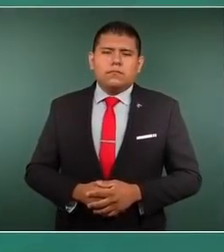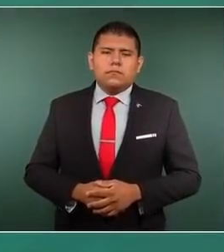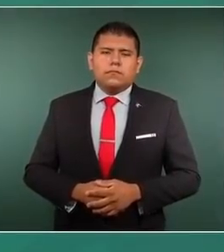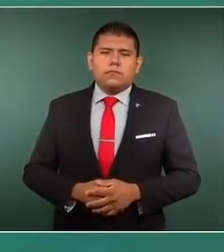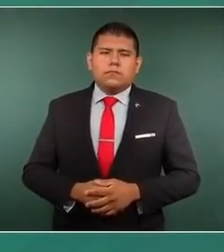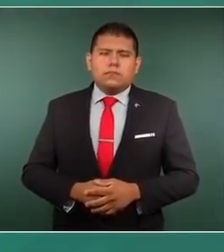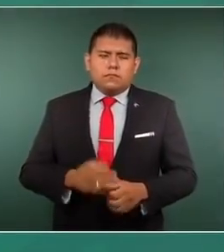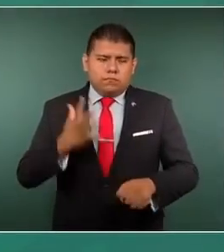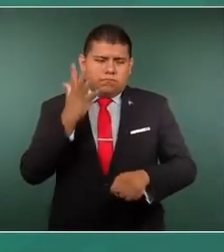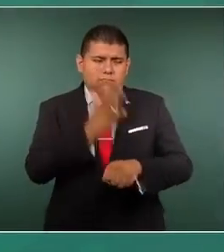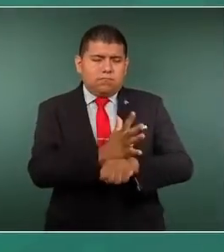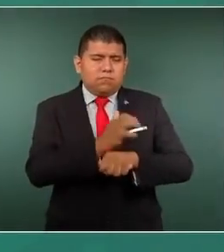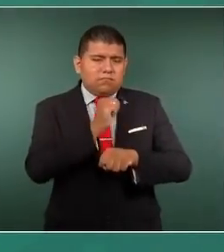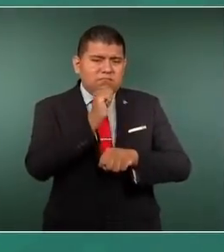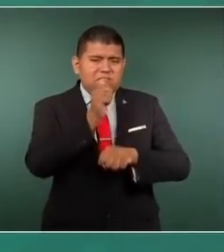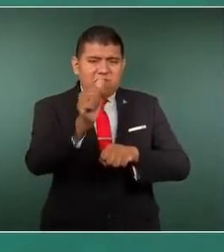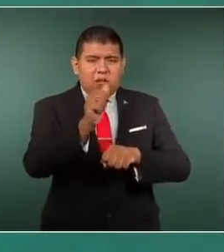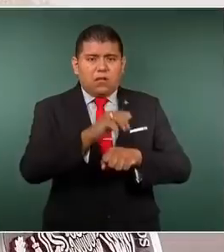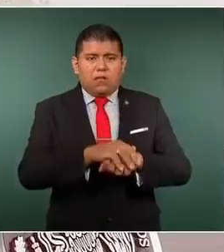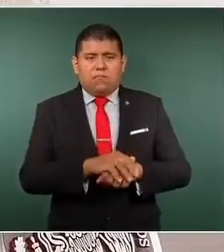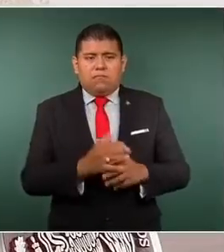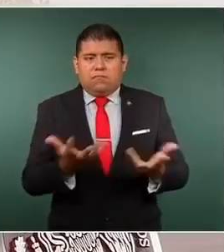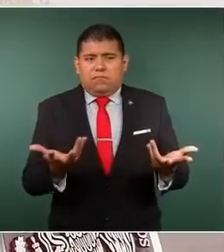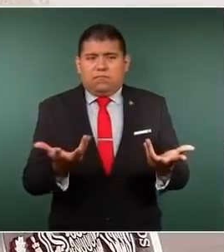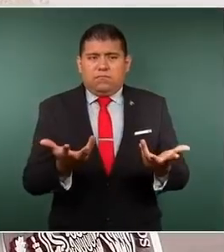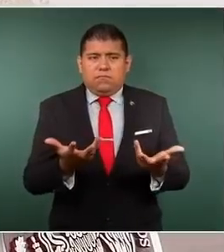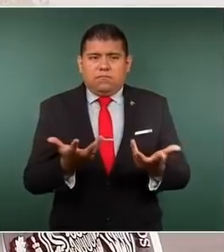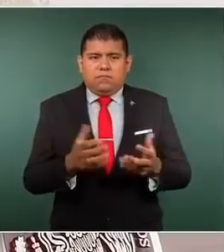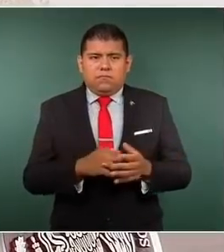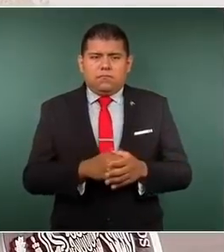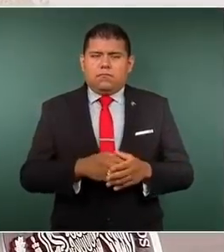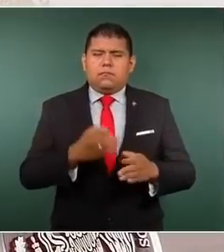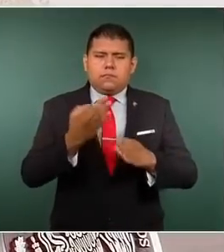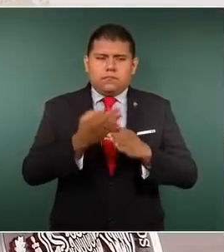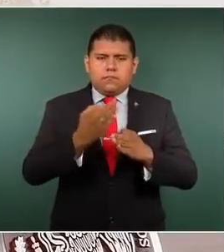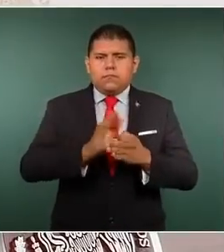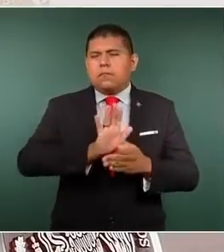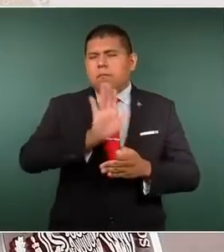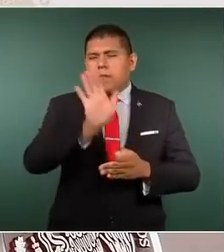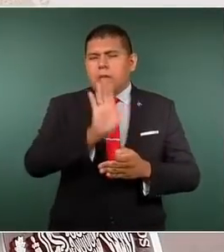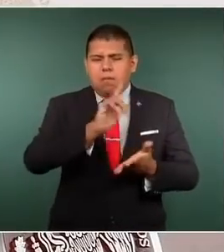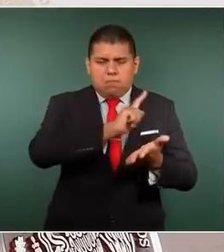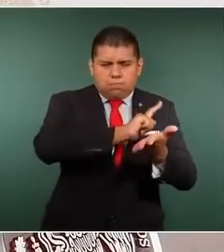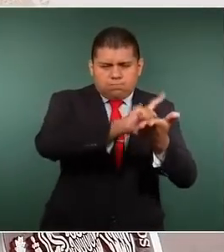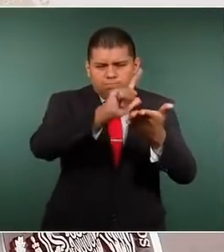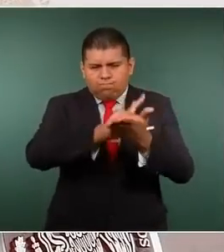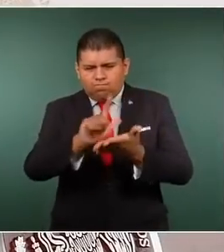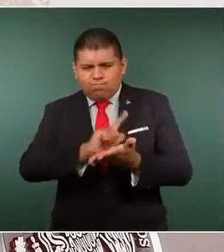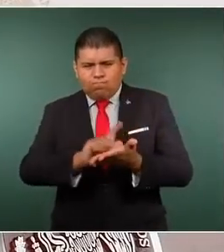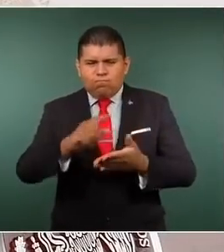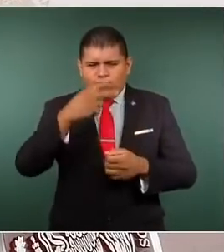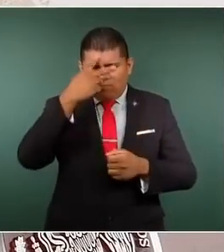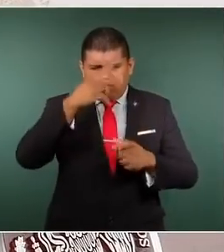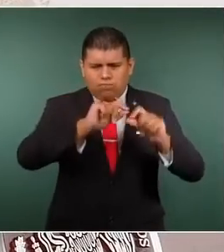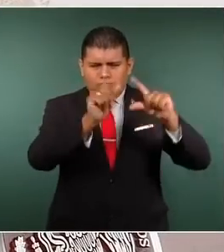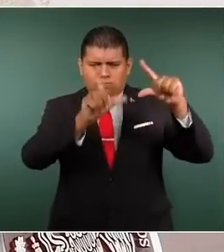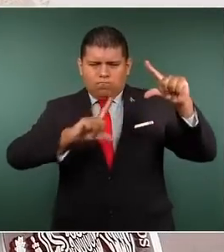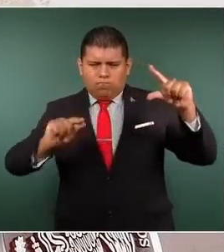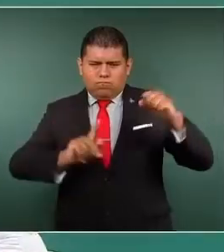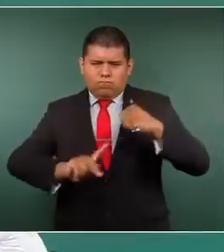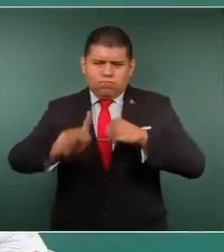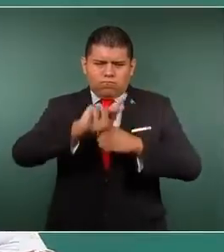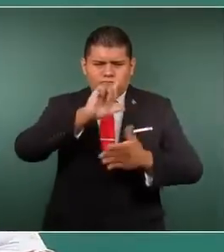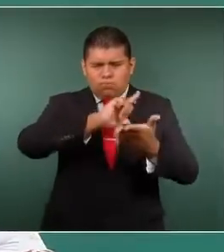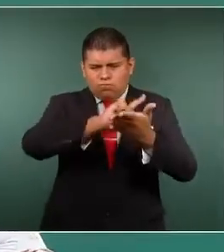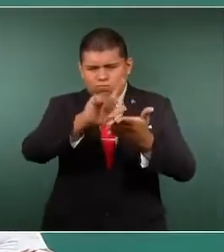impunidad entonces estamos limpiando el país y esto nos va a ayudar